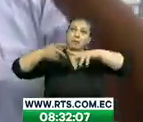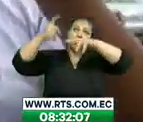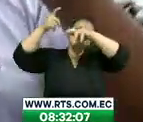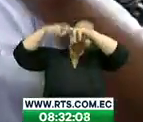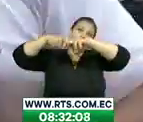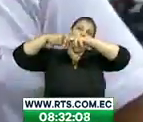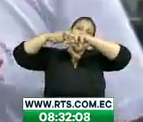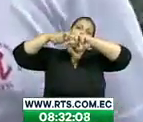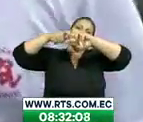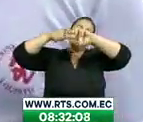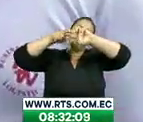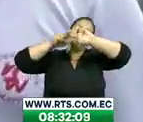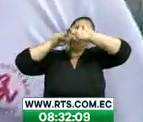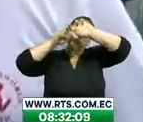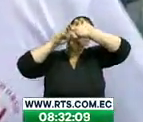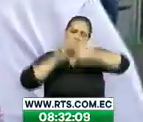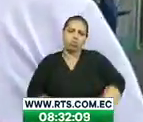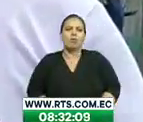alta. En la car.